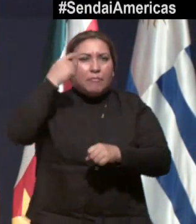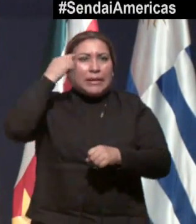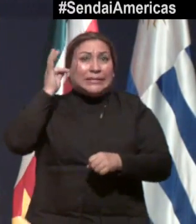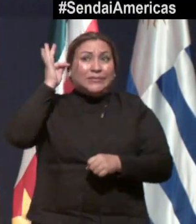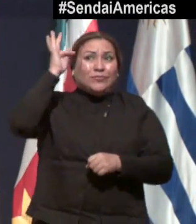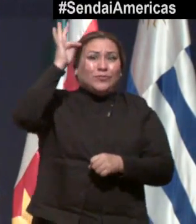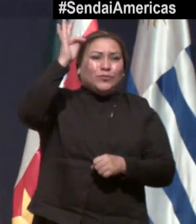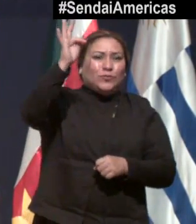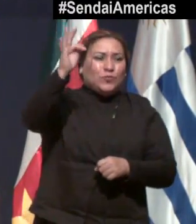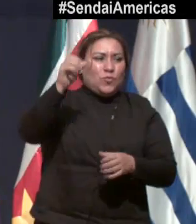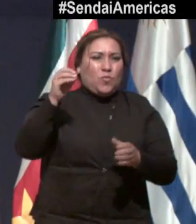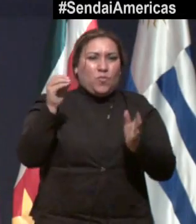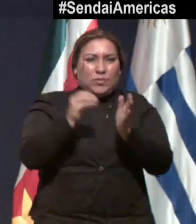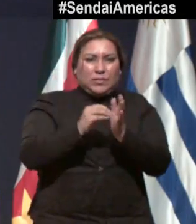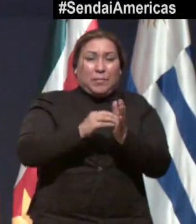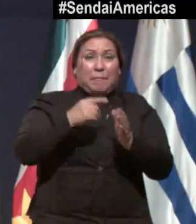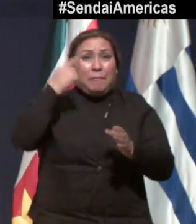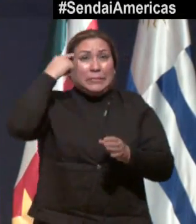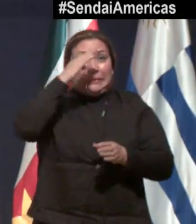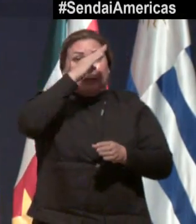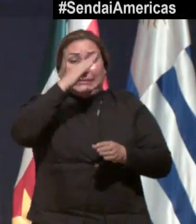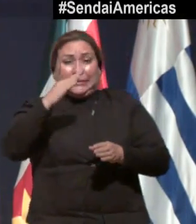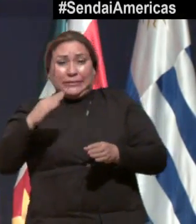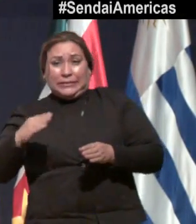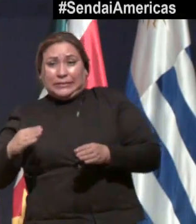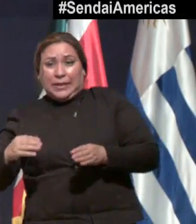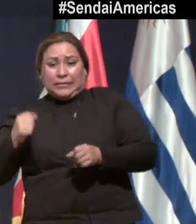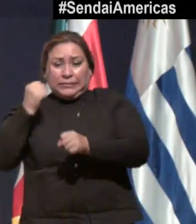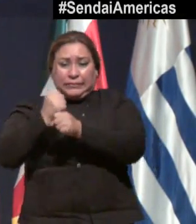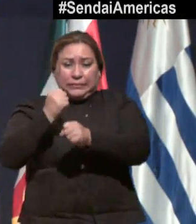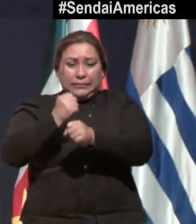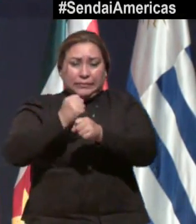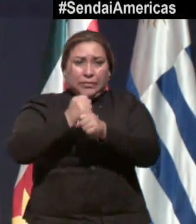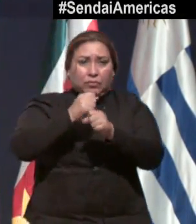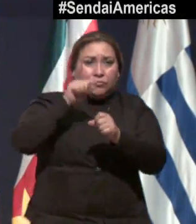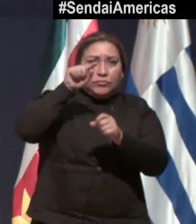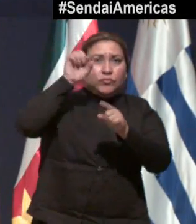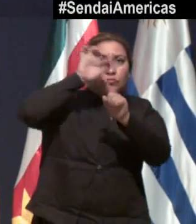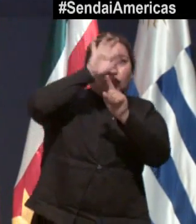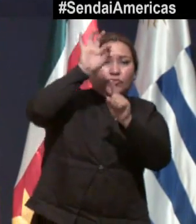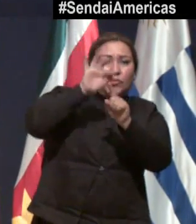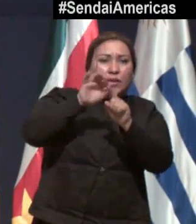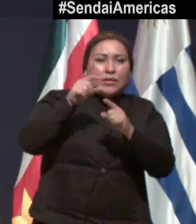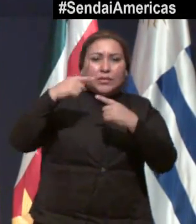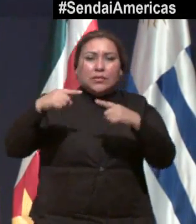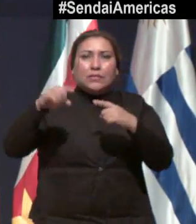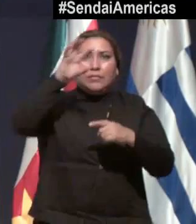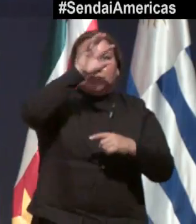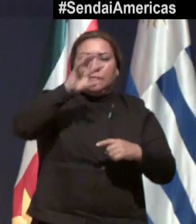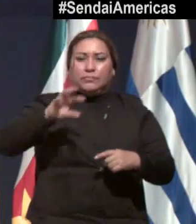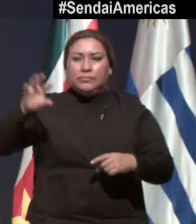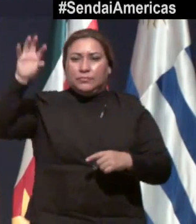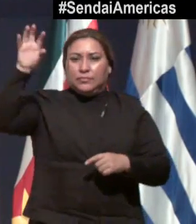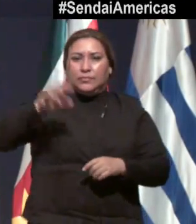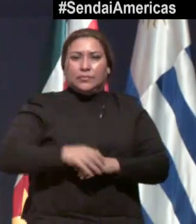aplicables a la transversalización de la gestión de riesgo de desastre en los distintos sectores, es decir,